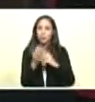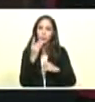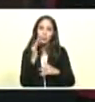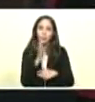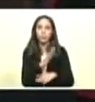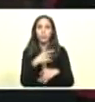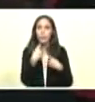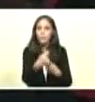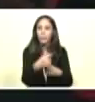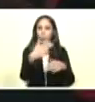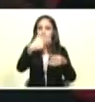petróleo venezolano,